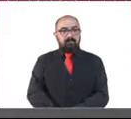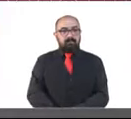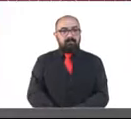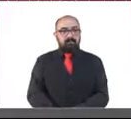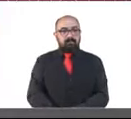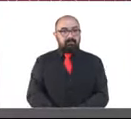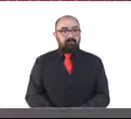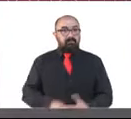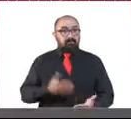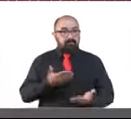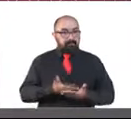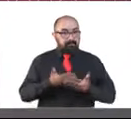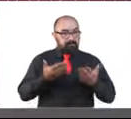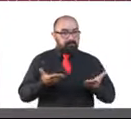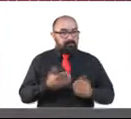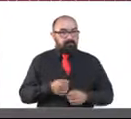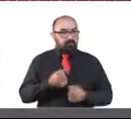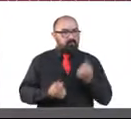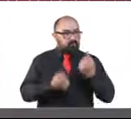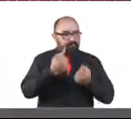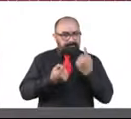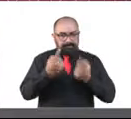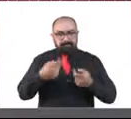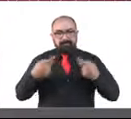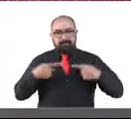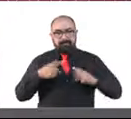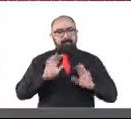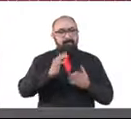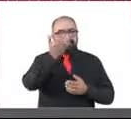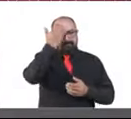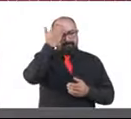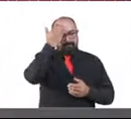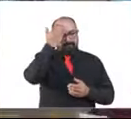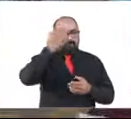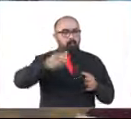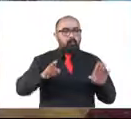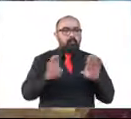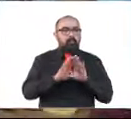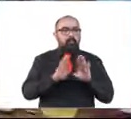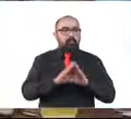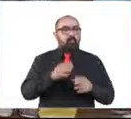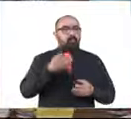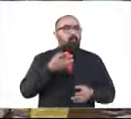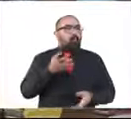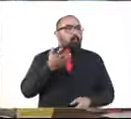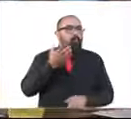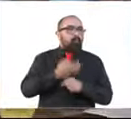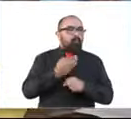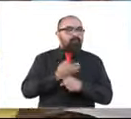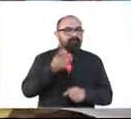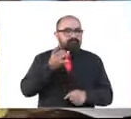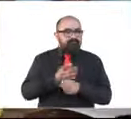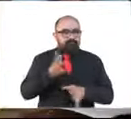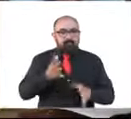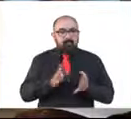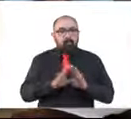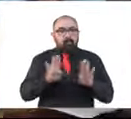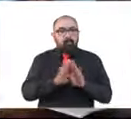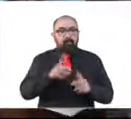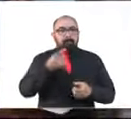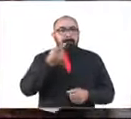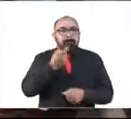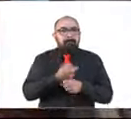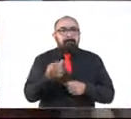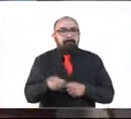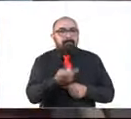Y pues bueno, algunas personas ya conocen el formato. Como primer instancia, como primera pregunta, cada